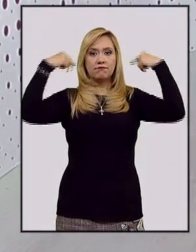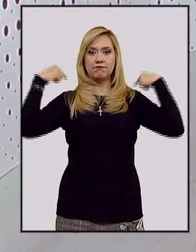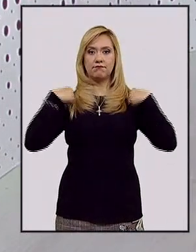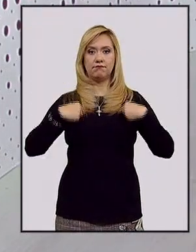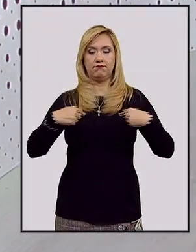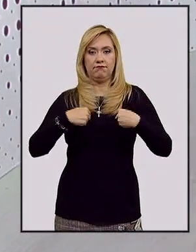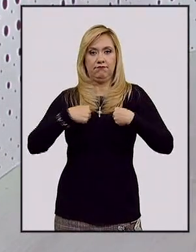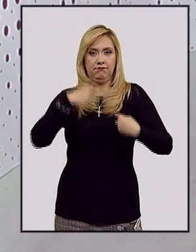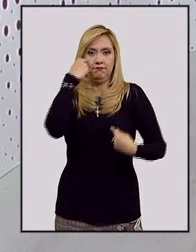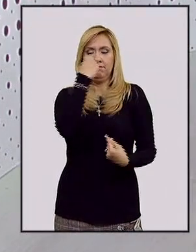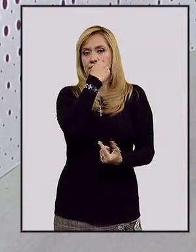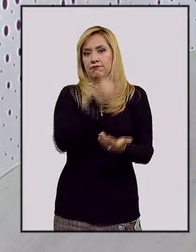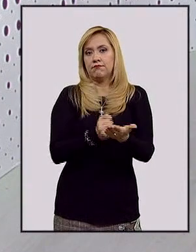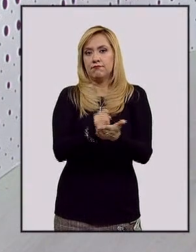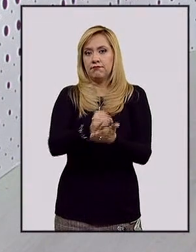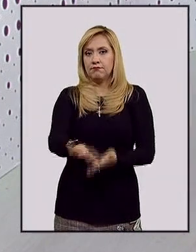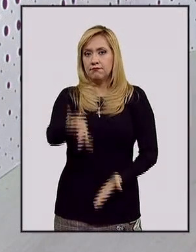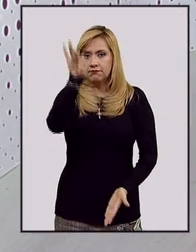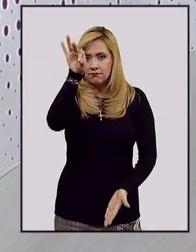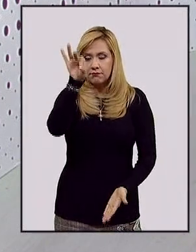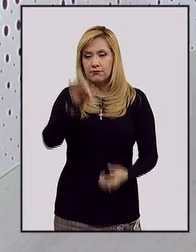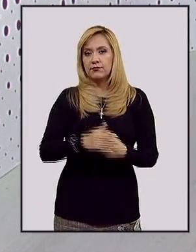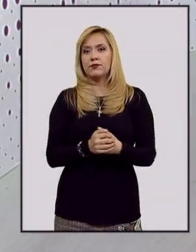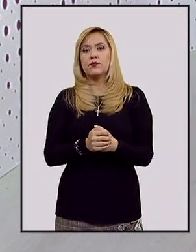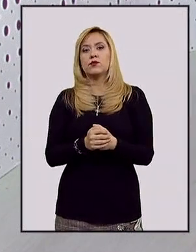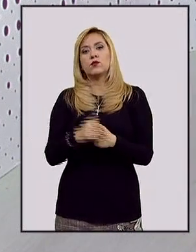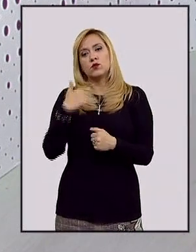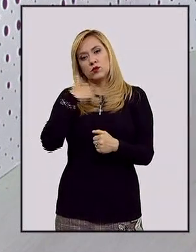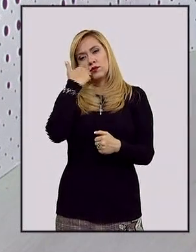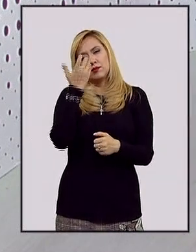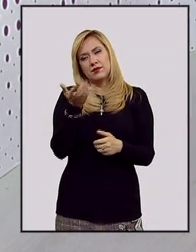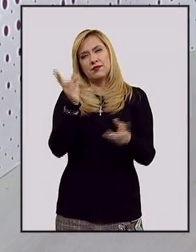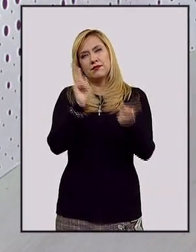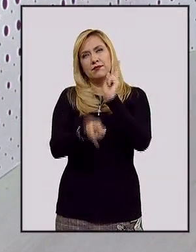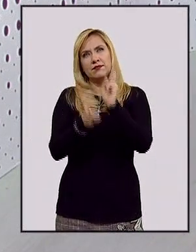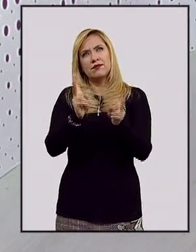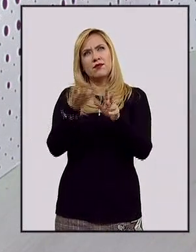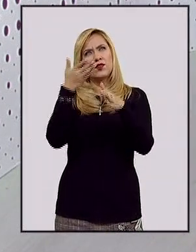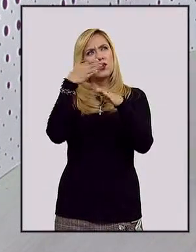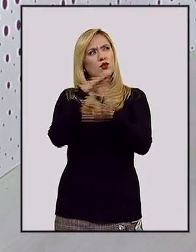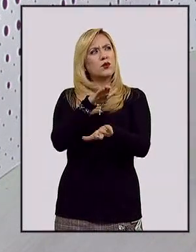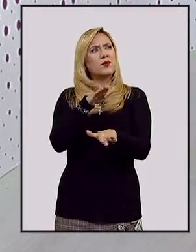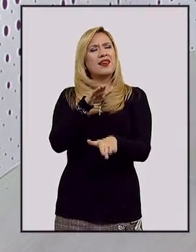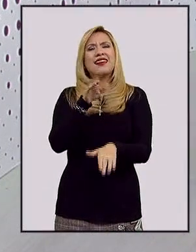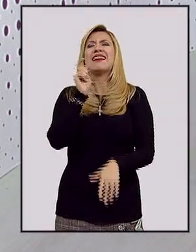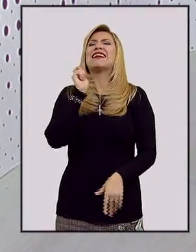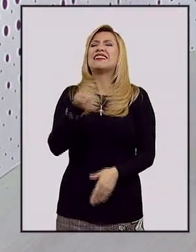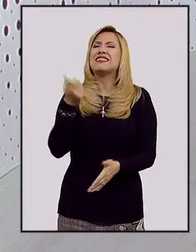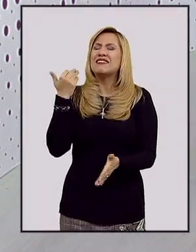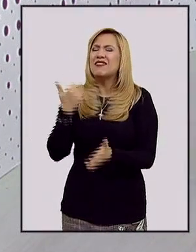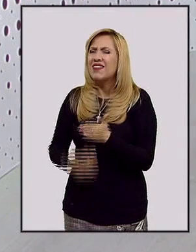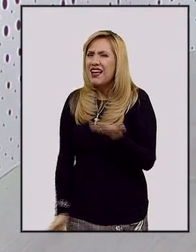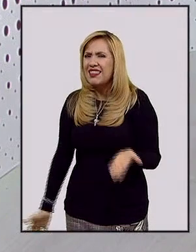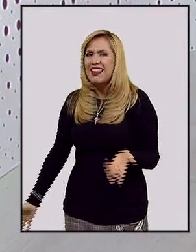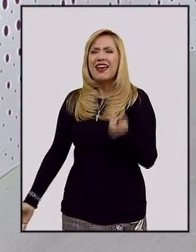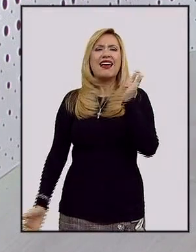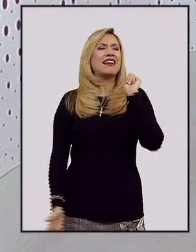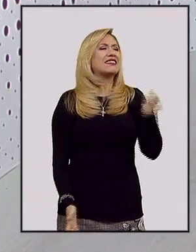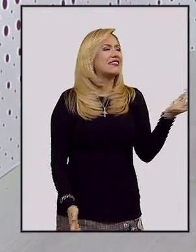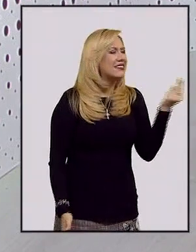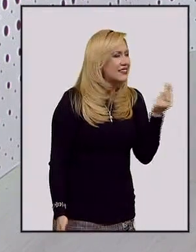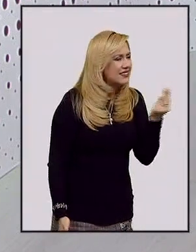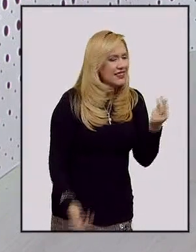las decisiones, ¿no? Me gustaría que platicáramos un poco sobre qué falta, qué necesita